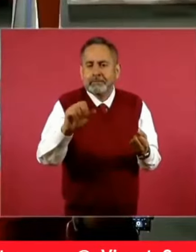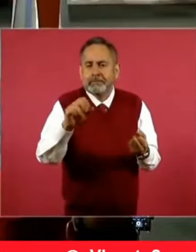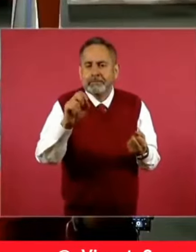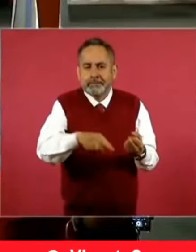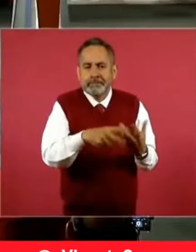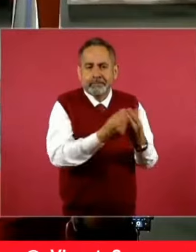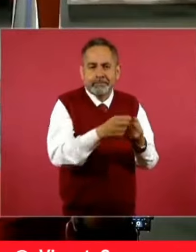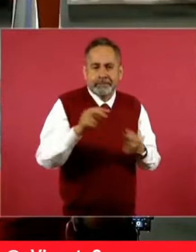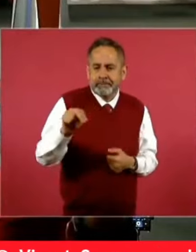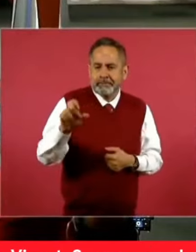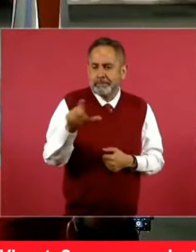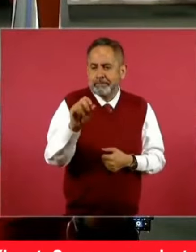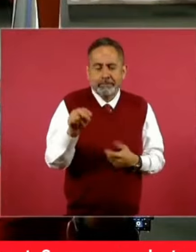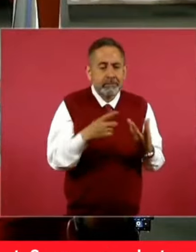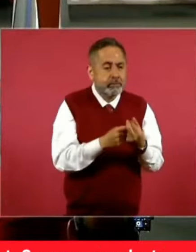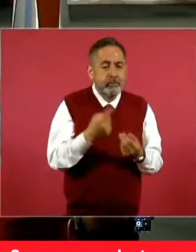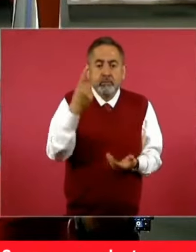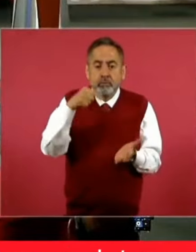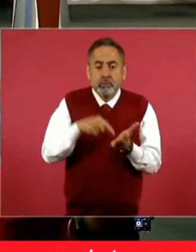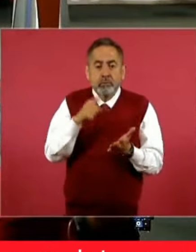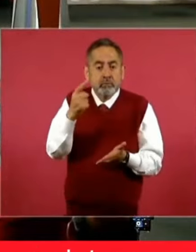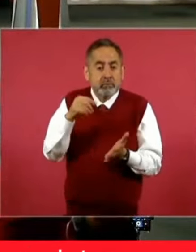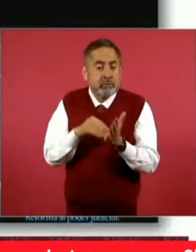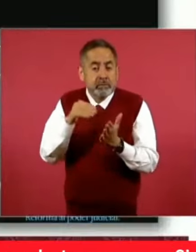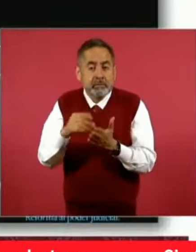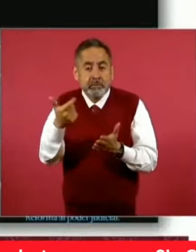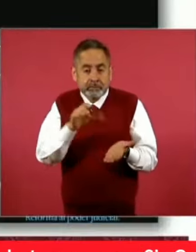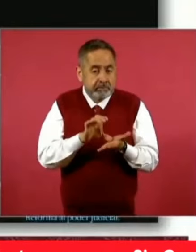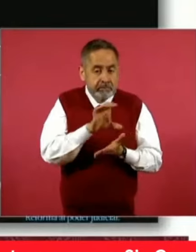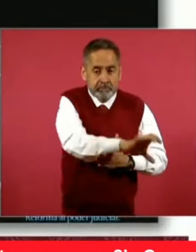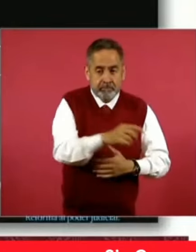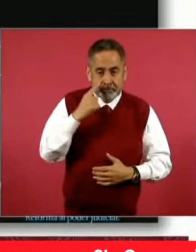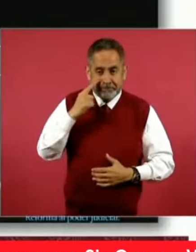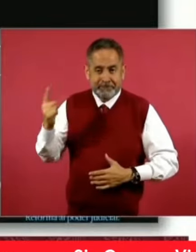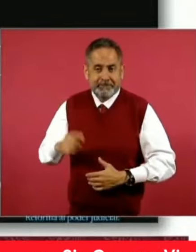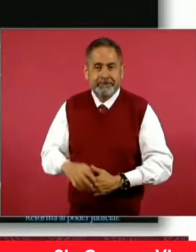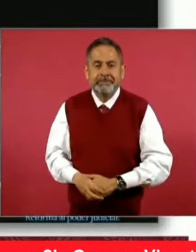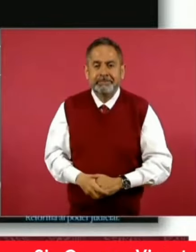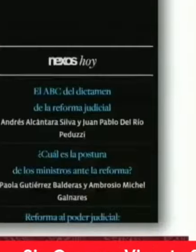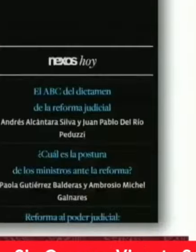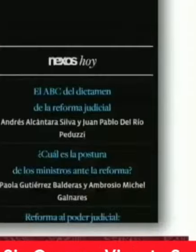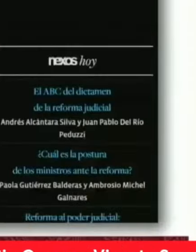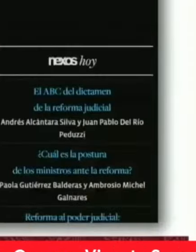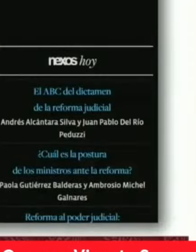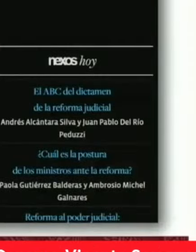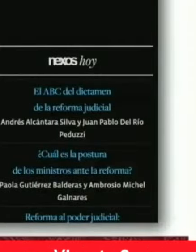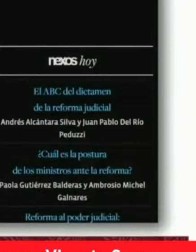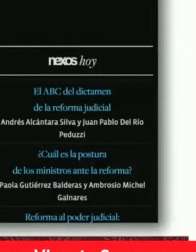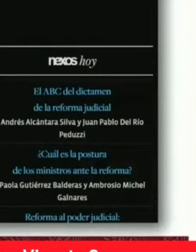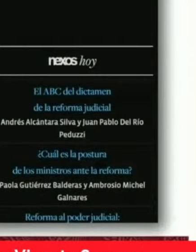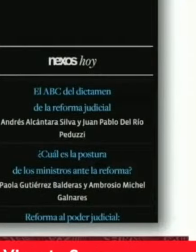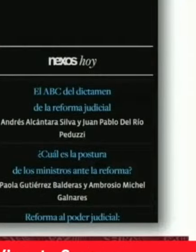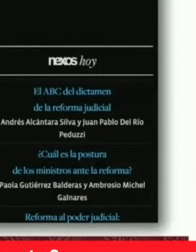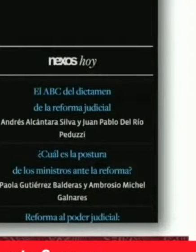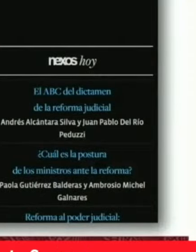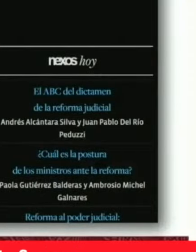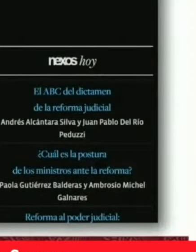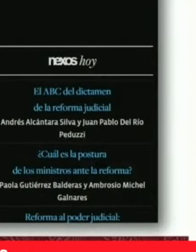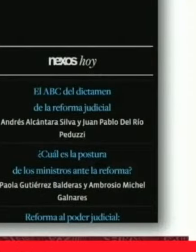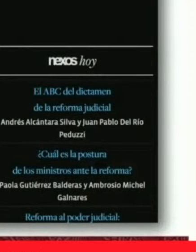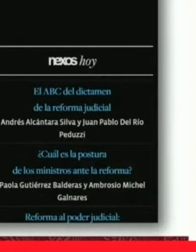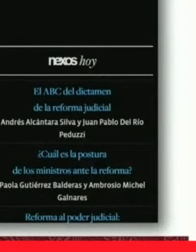Civil y Literatura recibieron 1.1 millón de pesos de Mexicanos a Favor de la Corrupción. Ya sabemos que Héctor Aguilar Camín